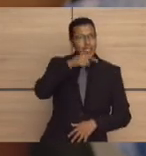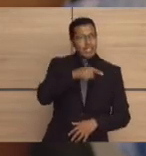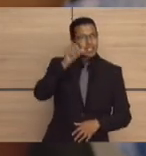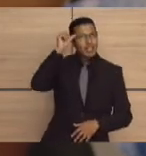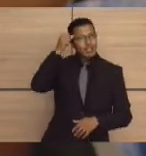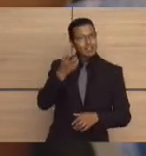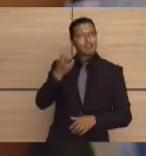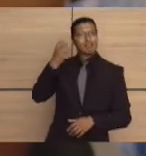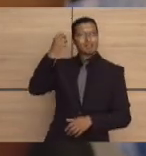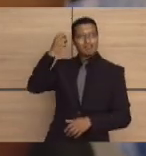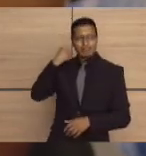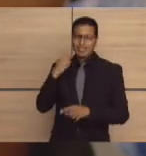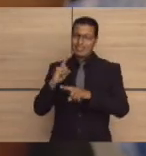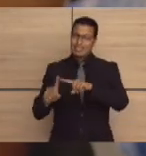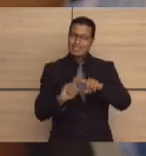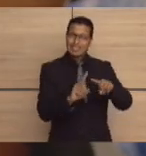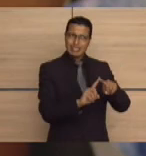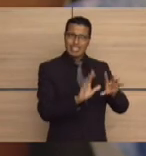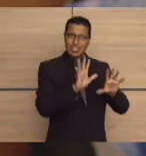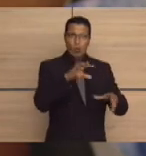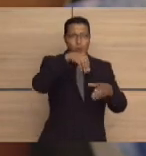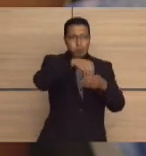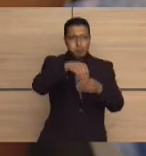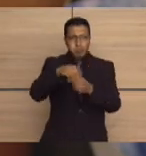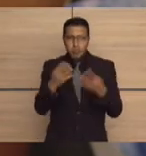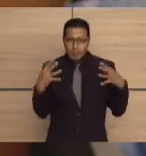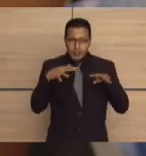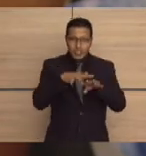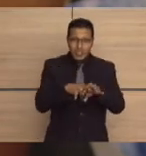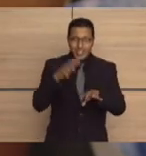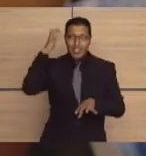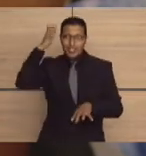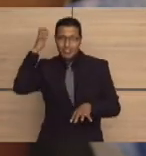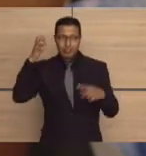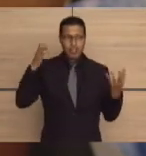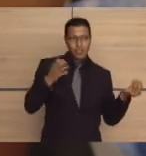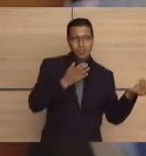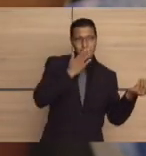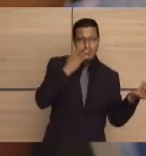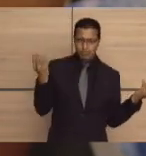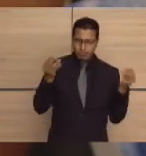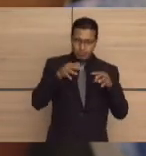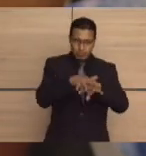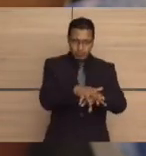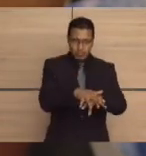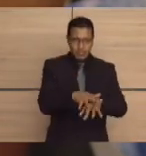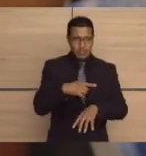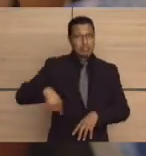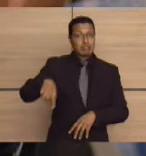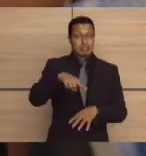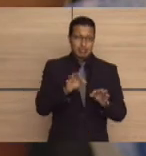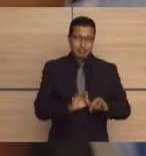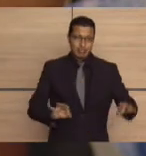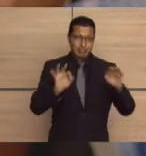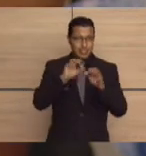memorias de los distintos elementos que constituyen ese mestizaje. Si para nosotros es importante recordar la